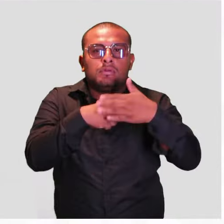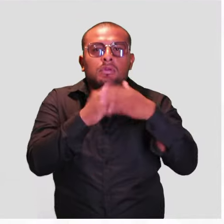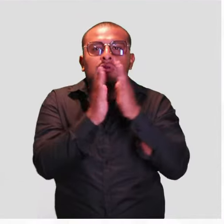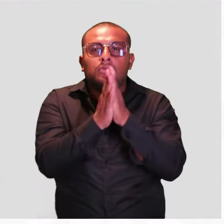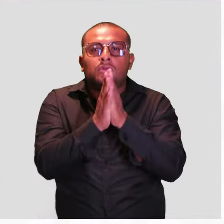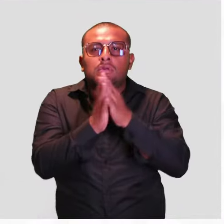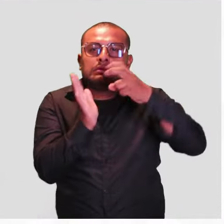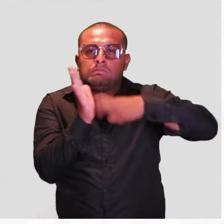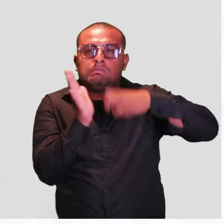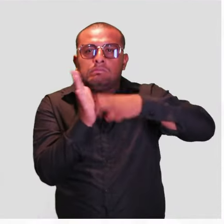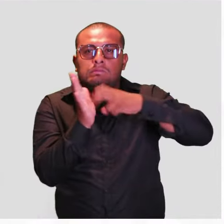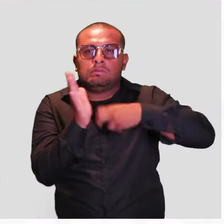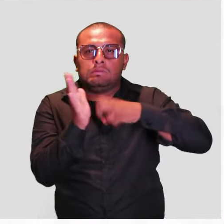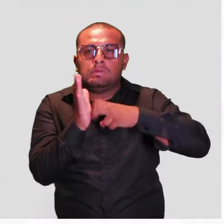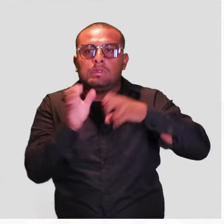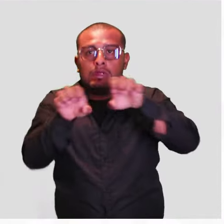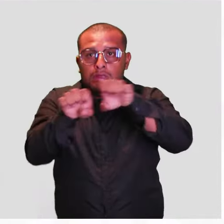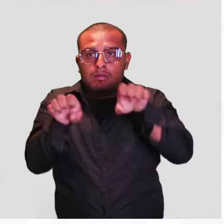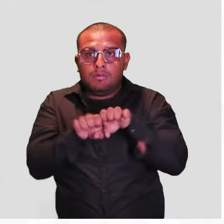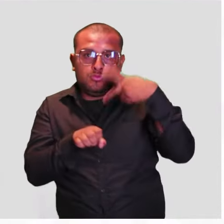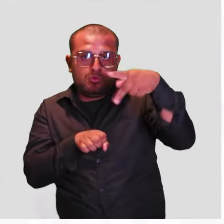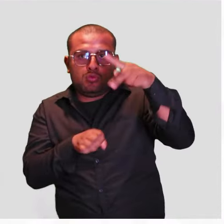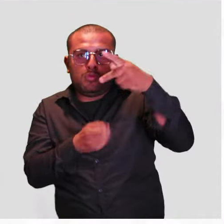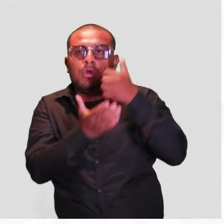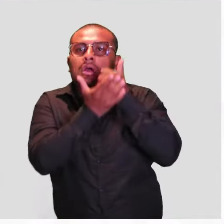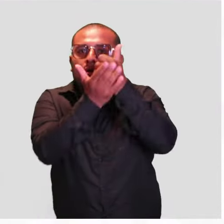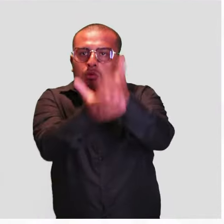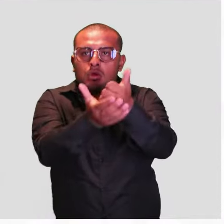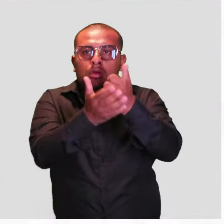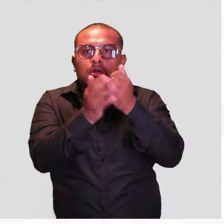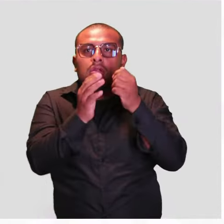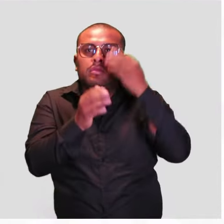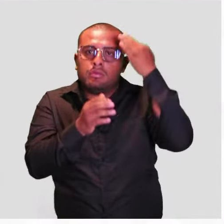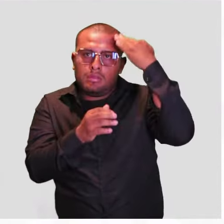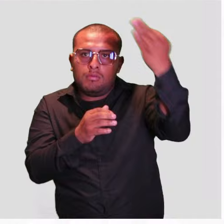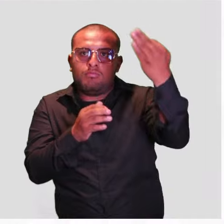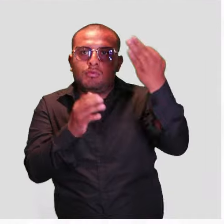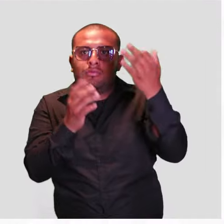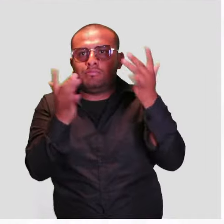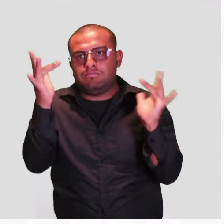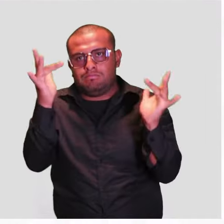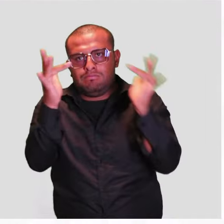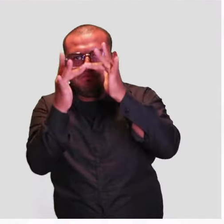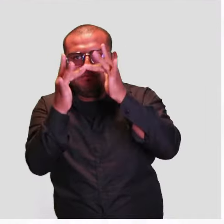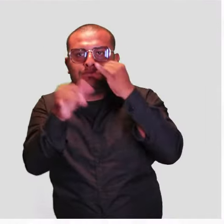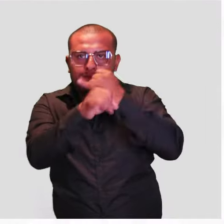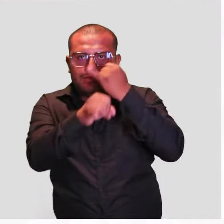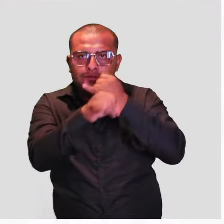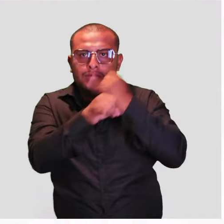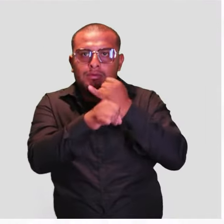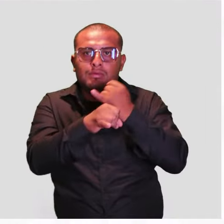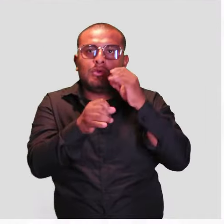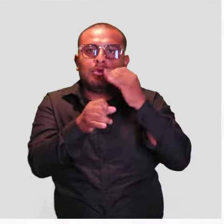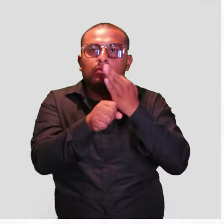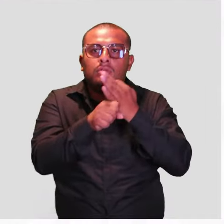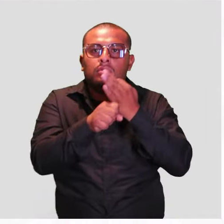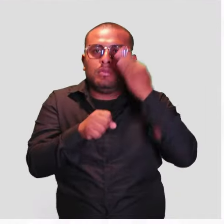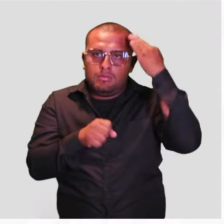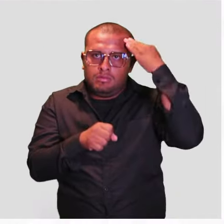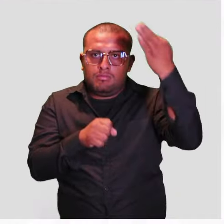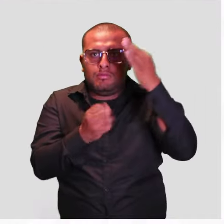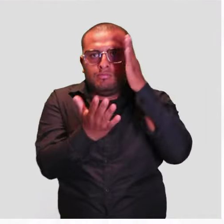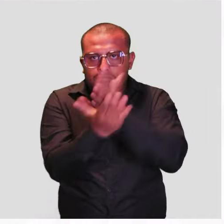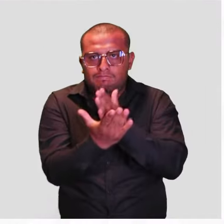...su equipo de campaña, la candidata Vania Camacho Galván. Hemos tenido que detener el cronómetro.